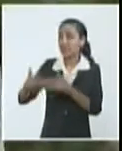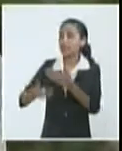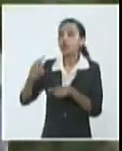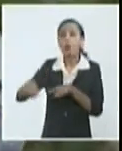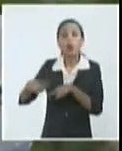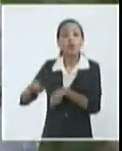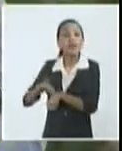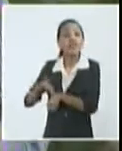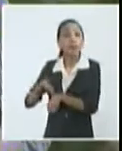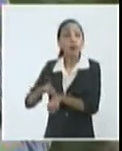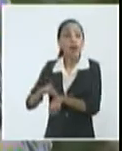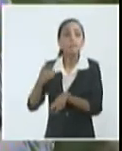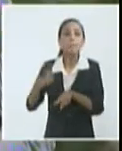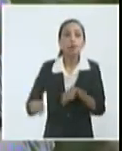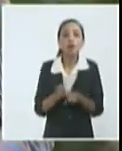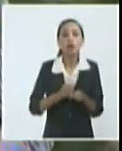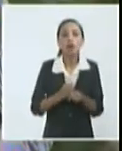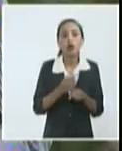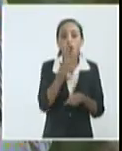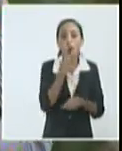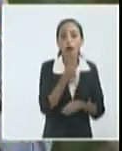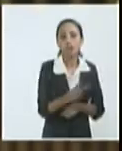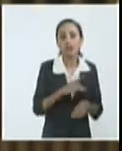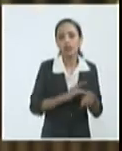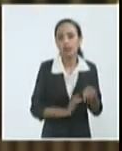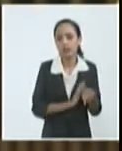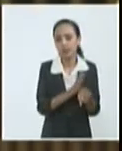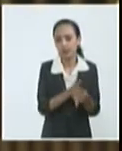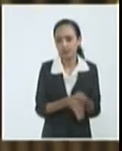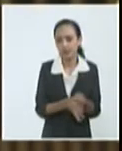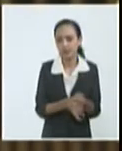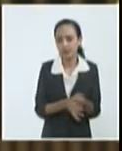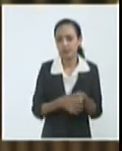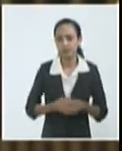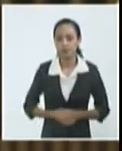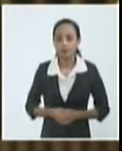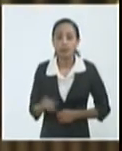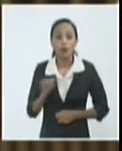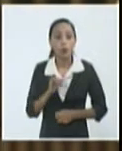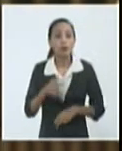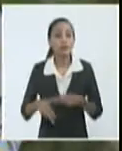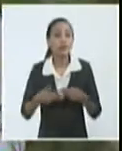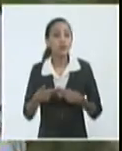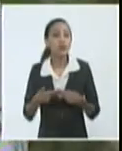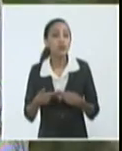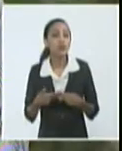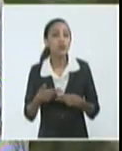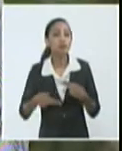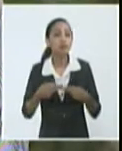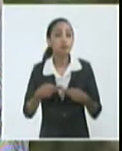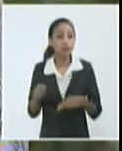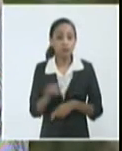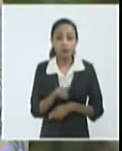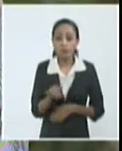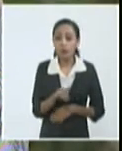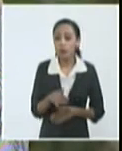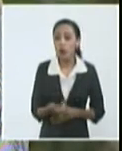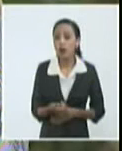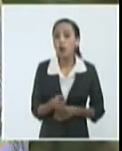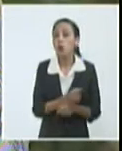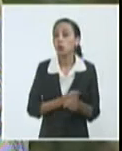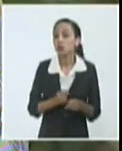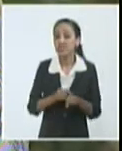las condiciones de la pandemia. Y también se han diseñado, fabricado y se están utilizando equipos